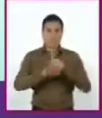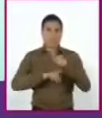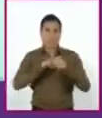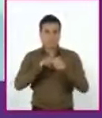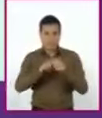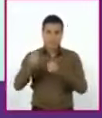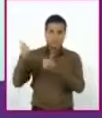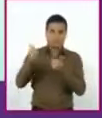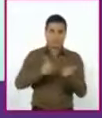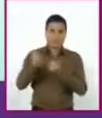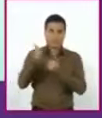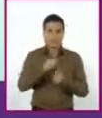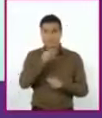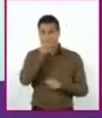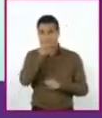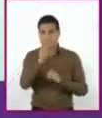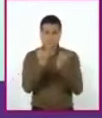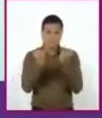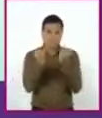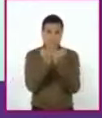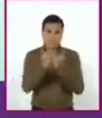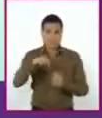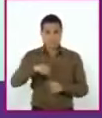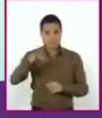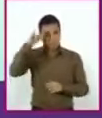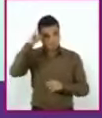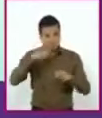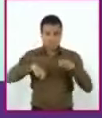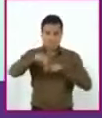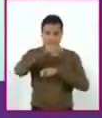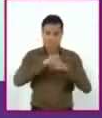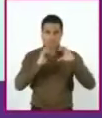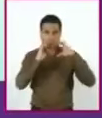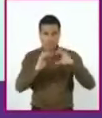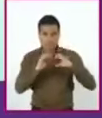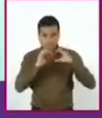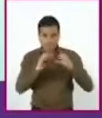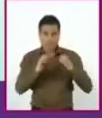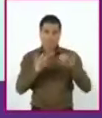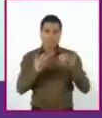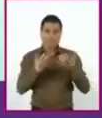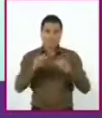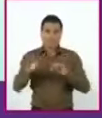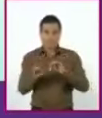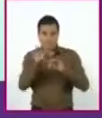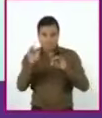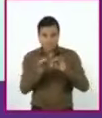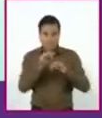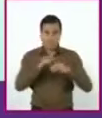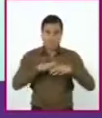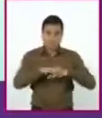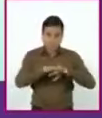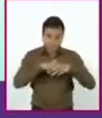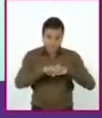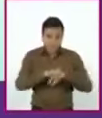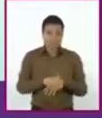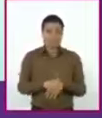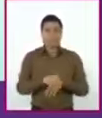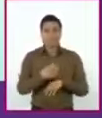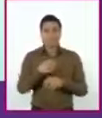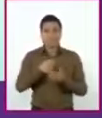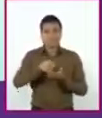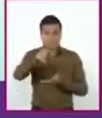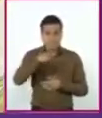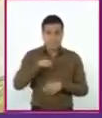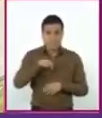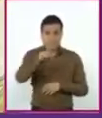de prácticas ganaderas, agrícolas y manufactureras que transformaron el paisaje y la vida